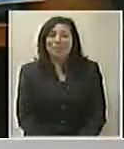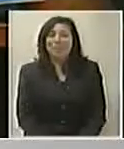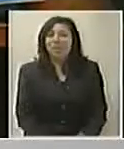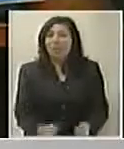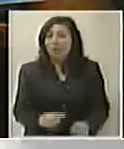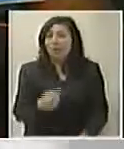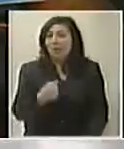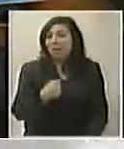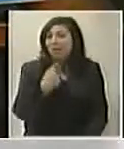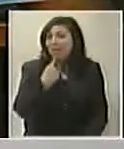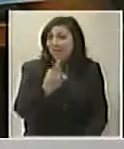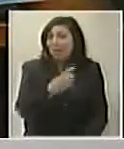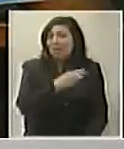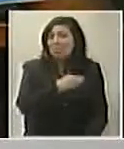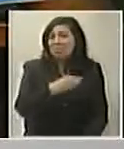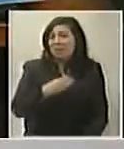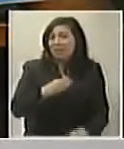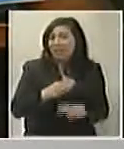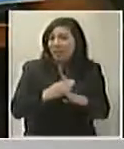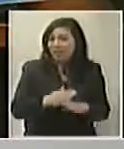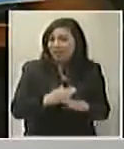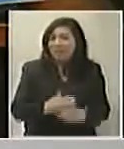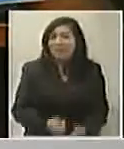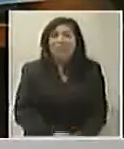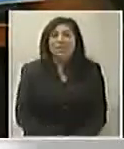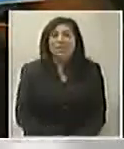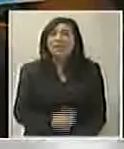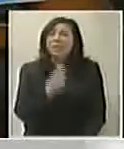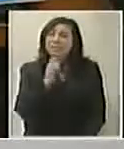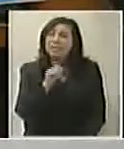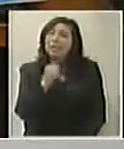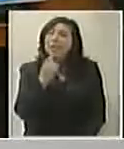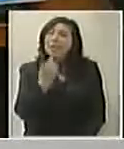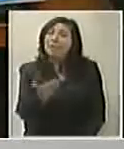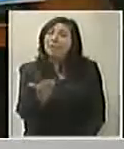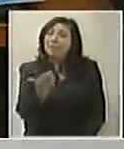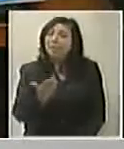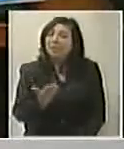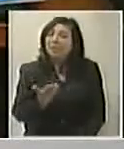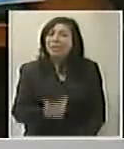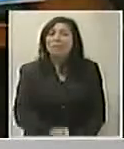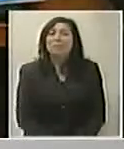cuando le señalamos al señor ministro de Defensa y le pedimos